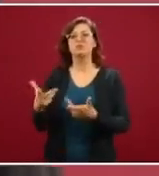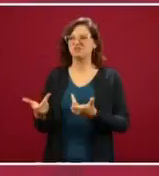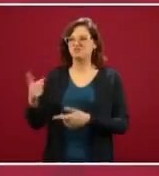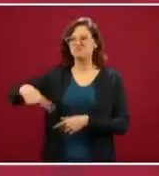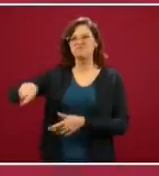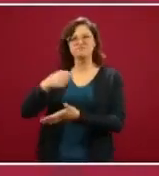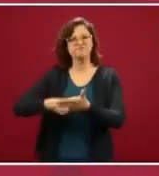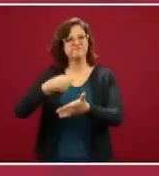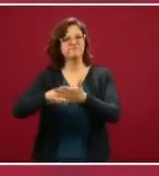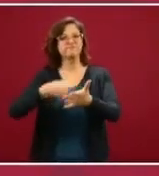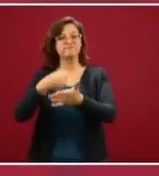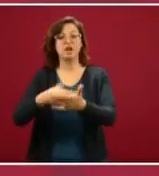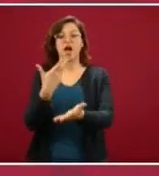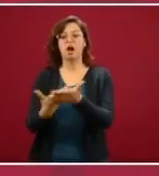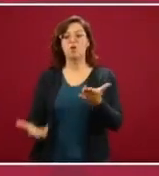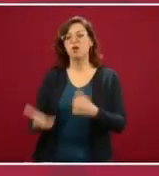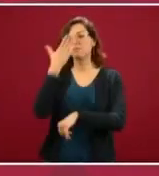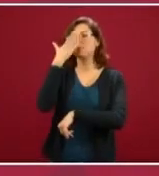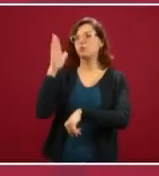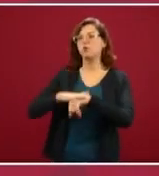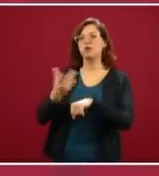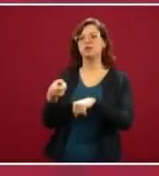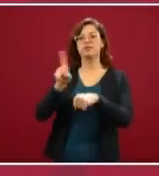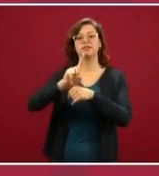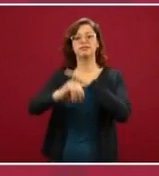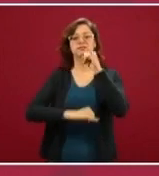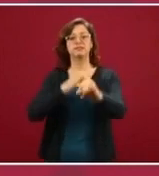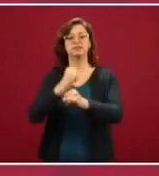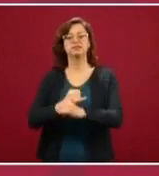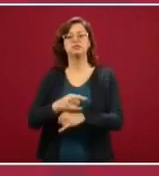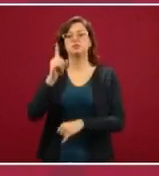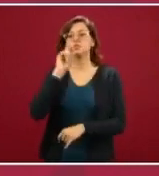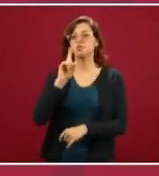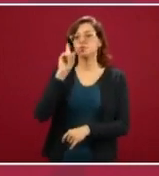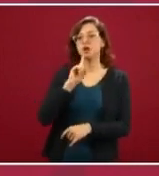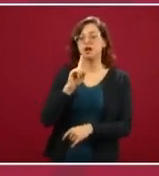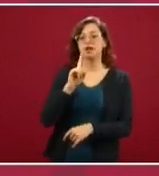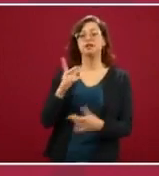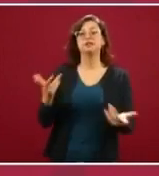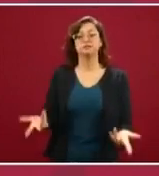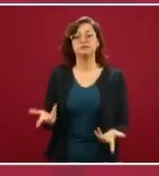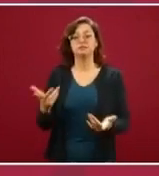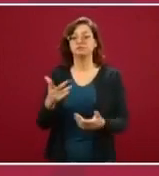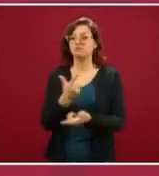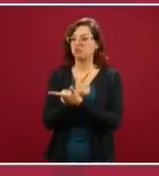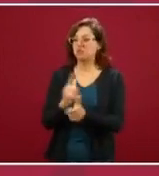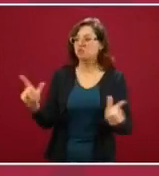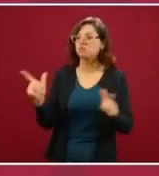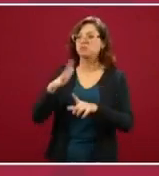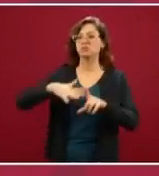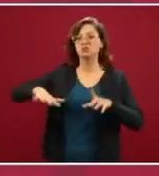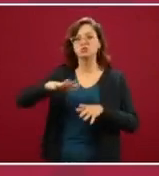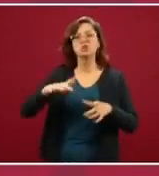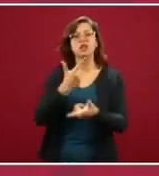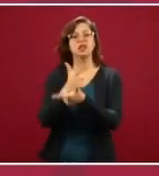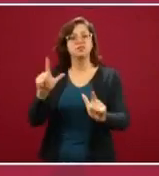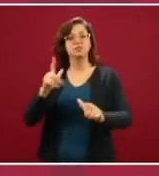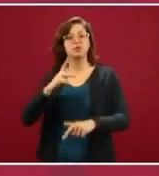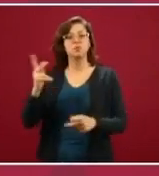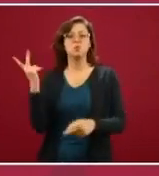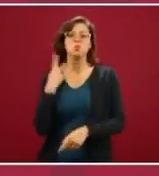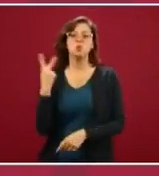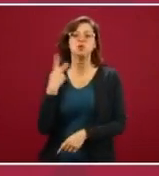por reivindicaciones sociales. Y también por libertades políticas, porque no